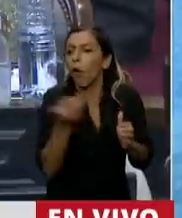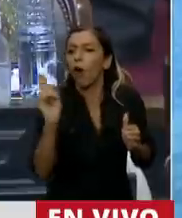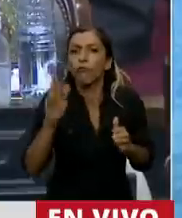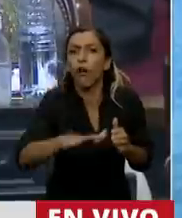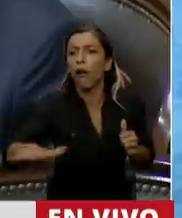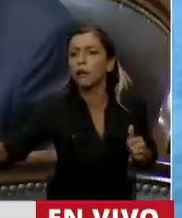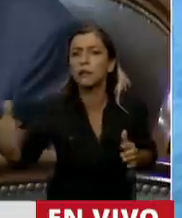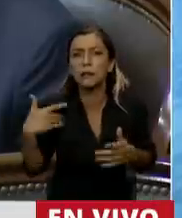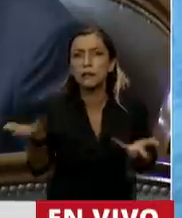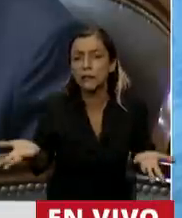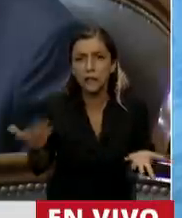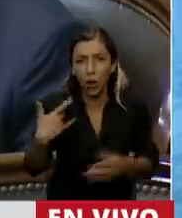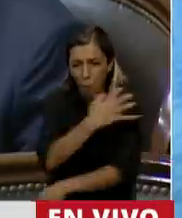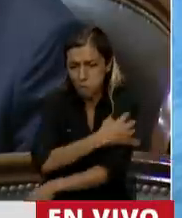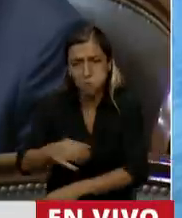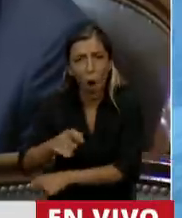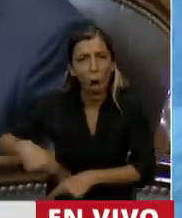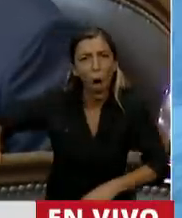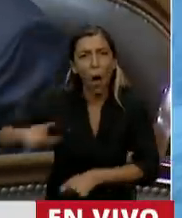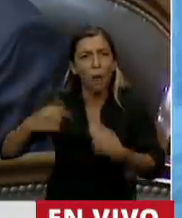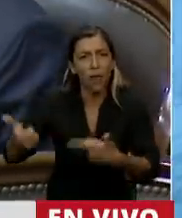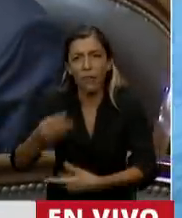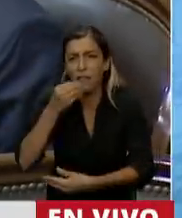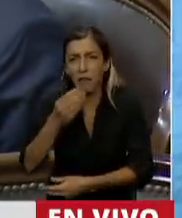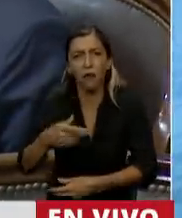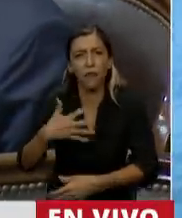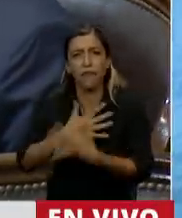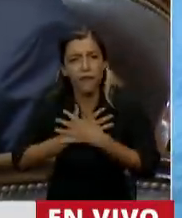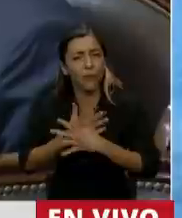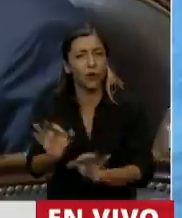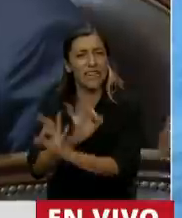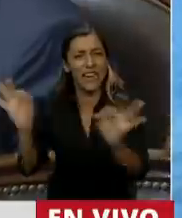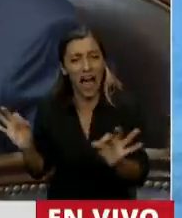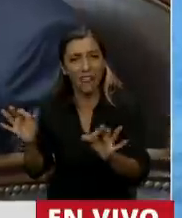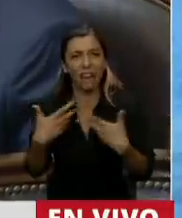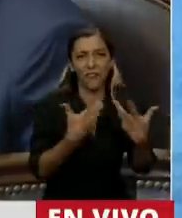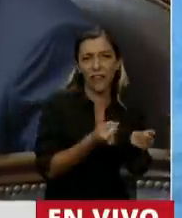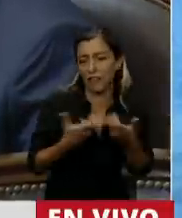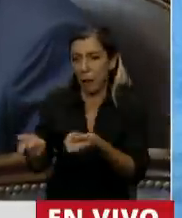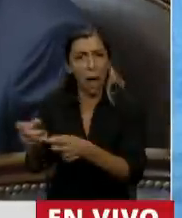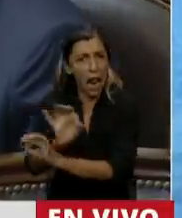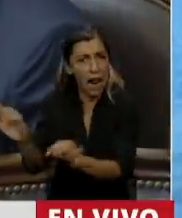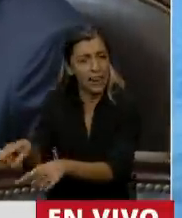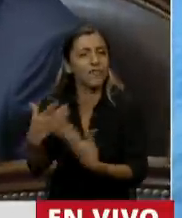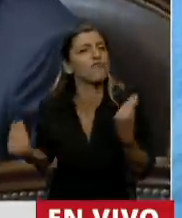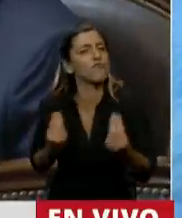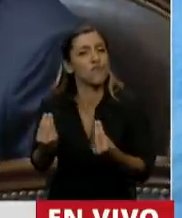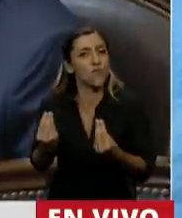niños lanzados a la miseria sin comida y sin cariño, deambulando por las calles de nuestras